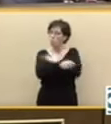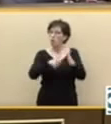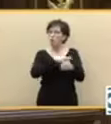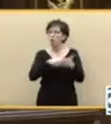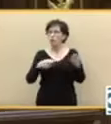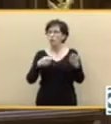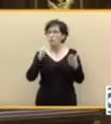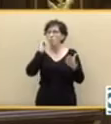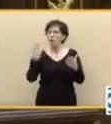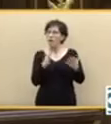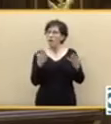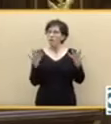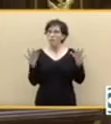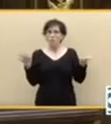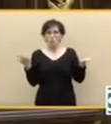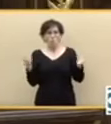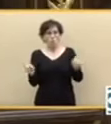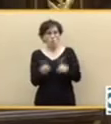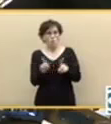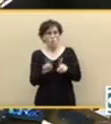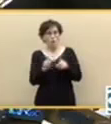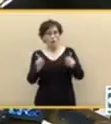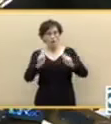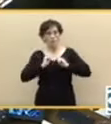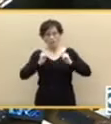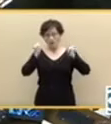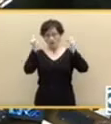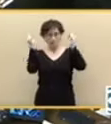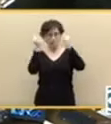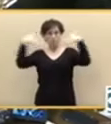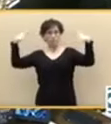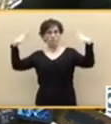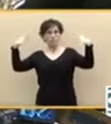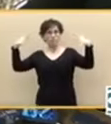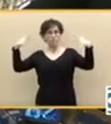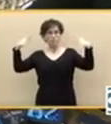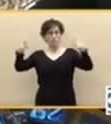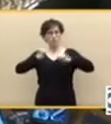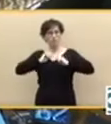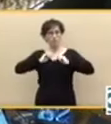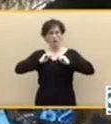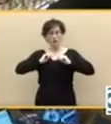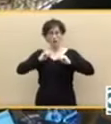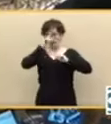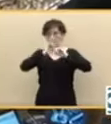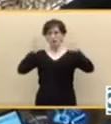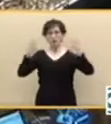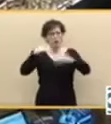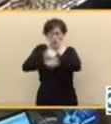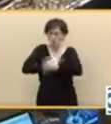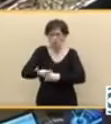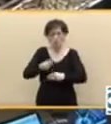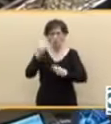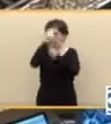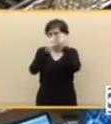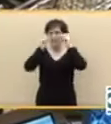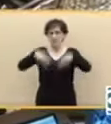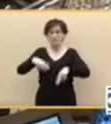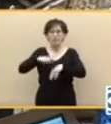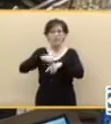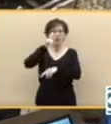súbita revelación resplandeciente y se precipitó sin pensarlo para que nadie le disputara la iniciativa.